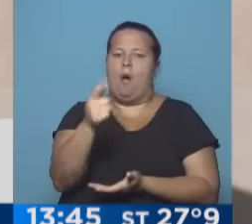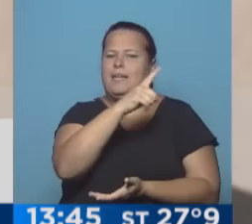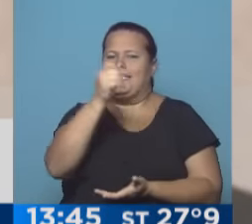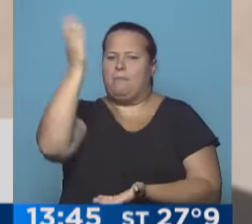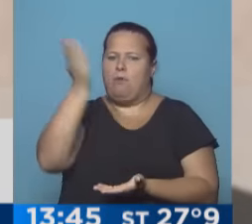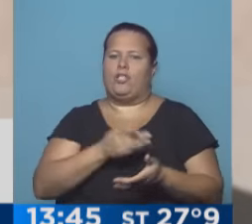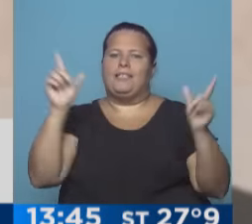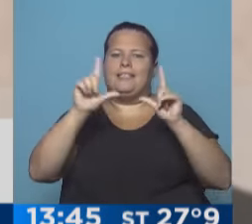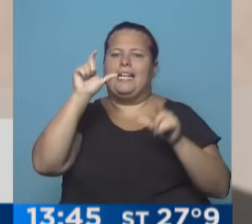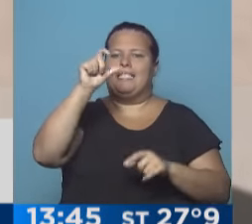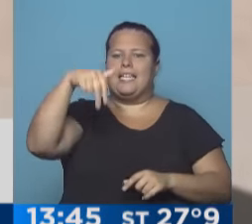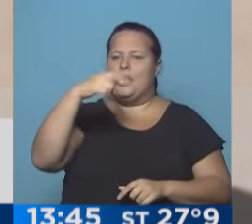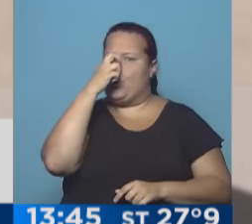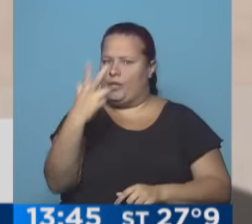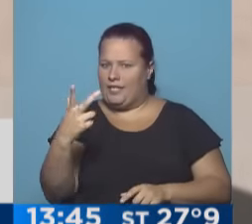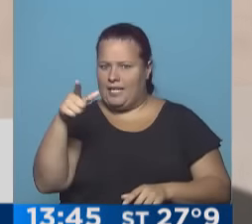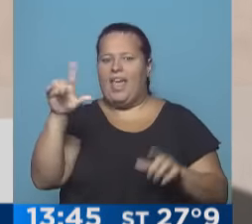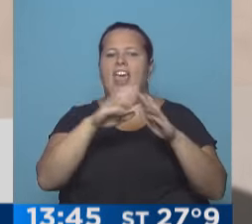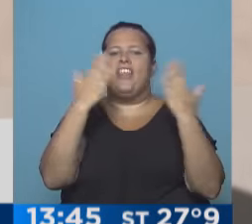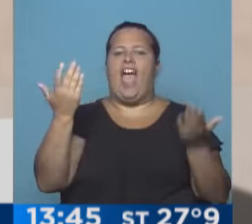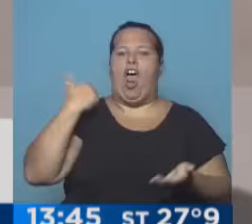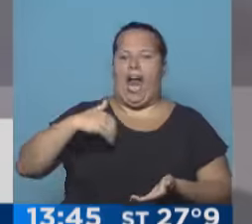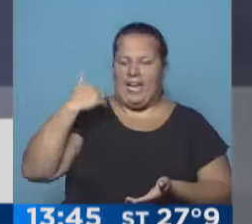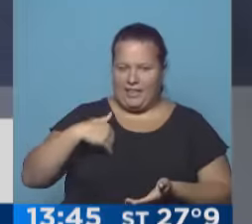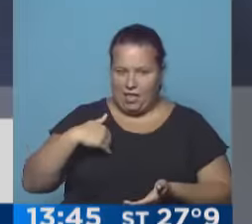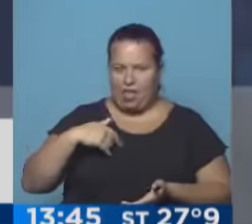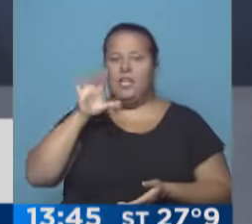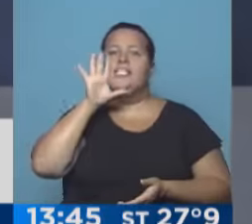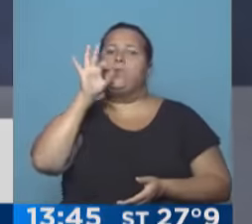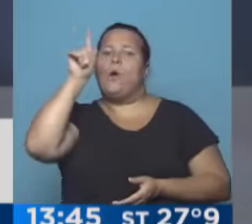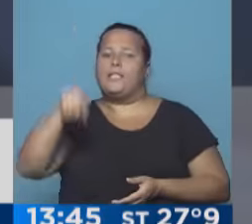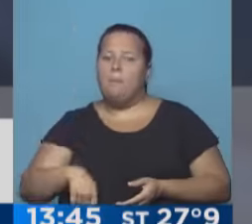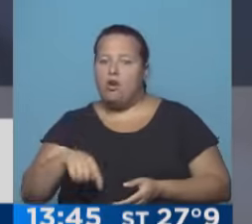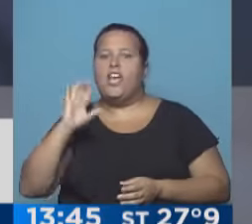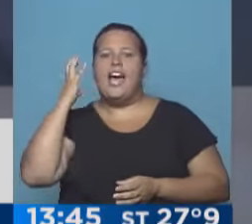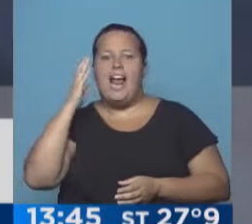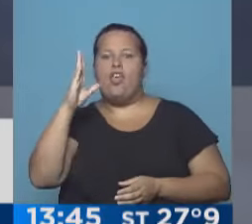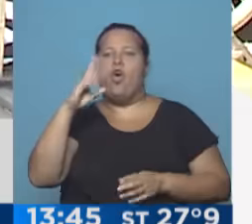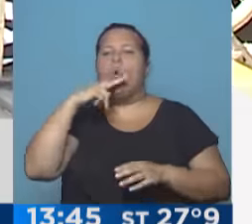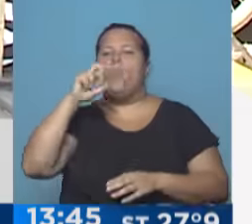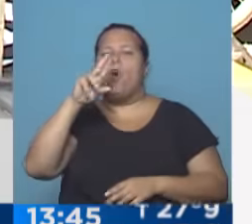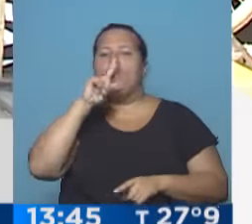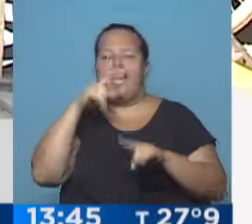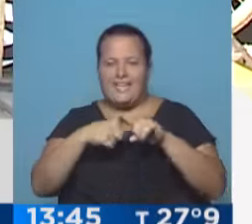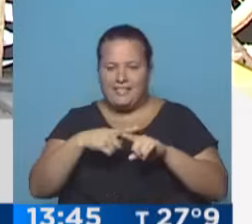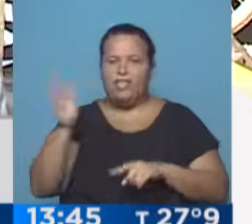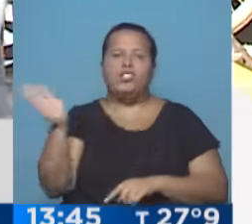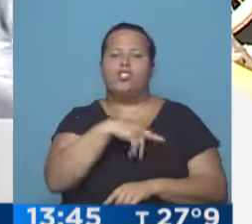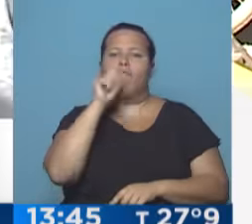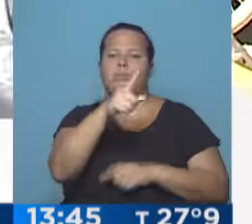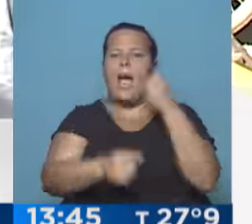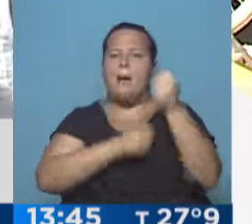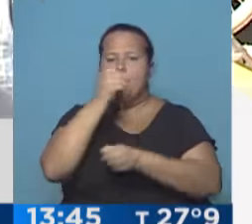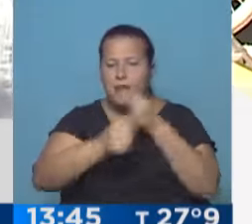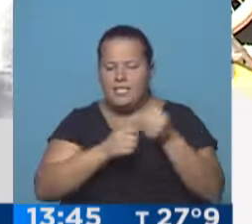100% del canal de cable CN23 y el diario El Argentino y el 50% de Radio Vorterix, todos medios propiedad del